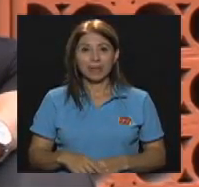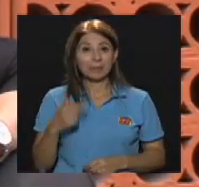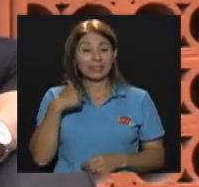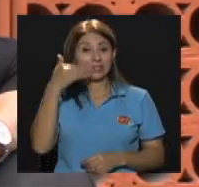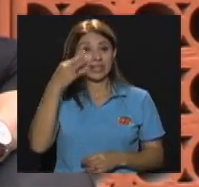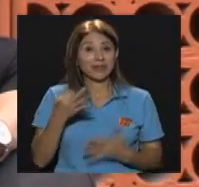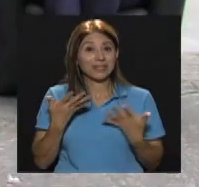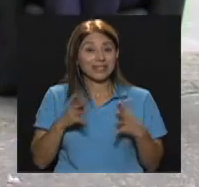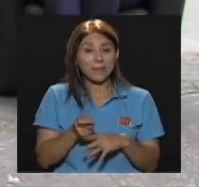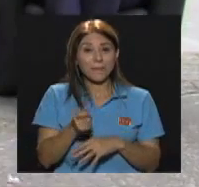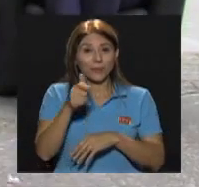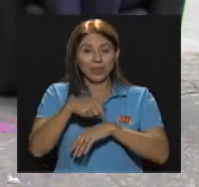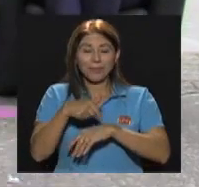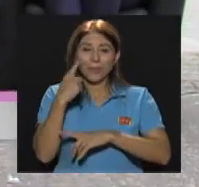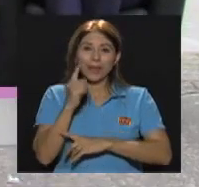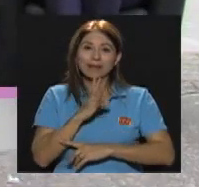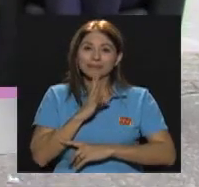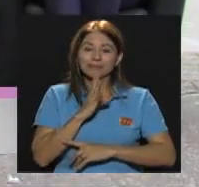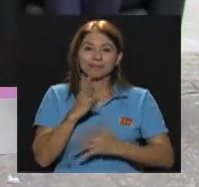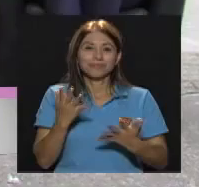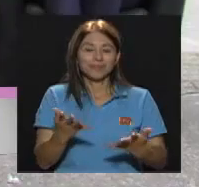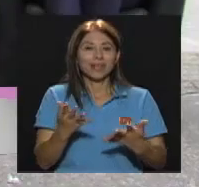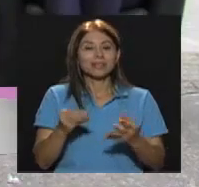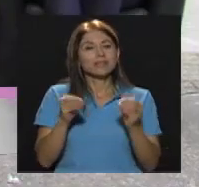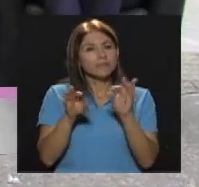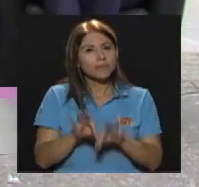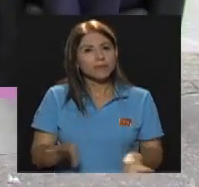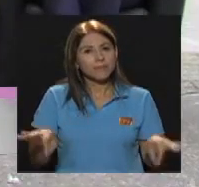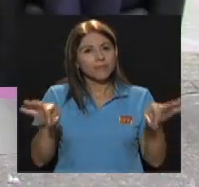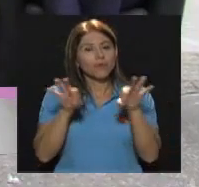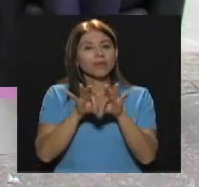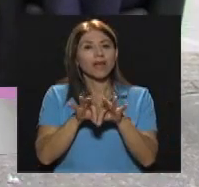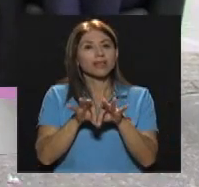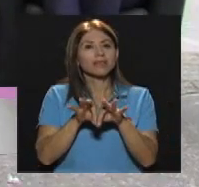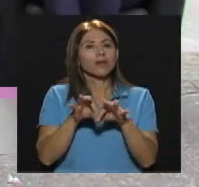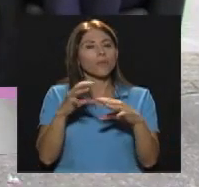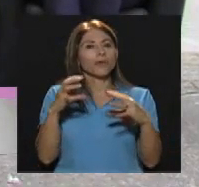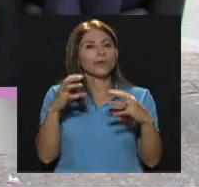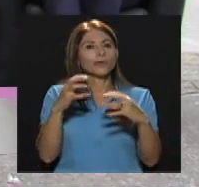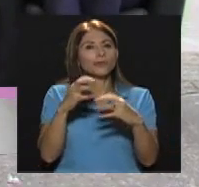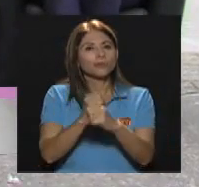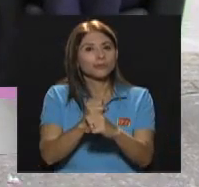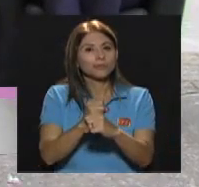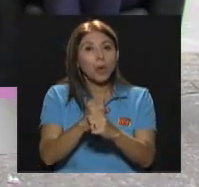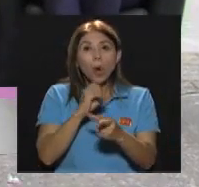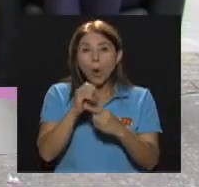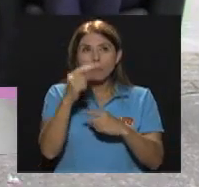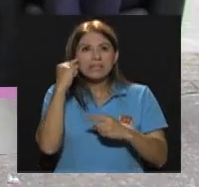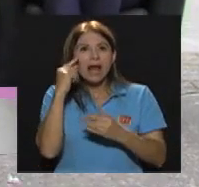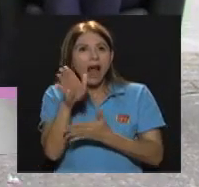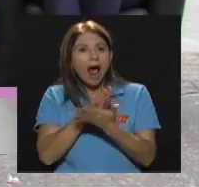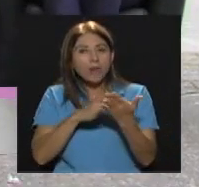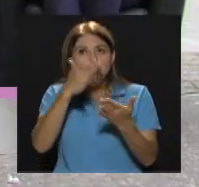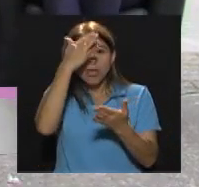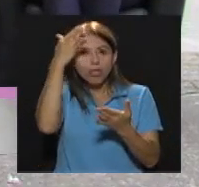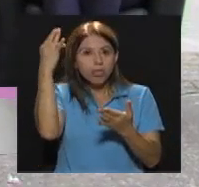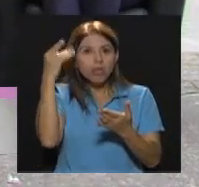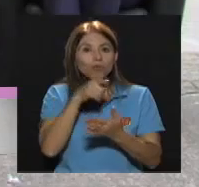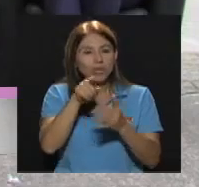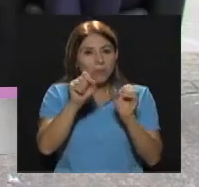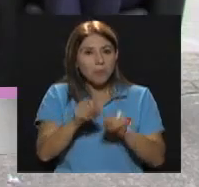quedan pocos minutos de esta conversación, doña Eugenia, y sería muy valioso recapitular, o bien si algo se nos escapó en esta conversación, que usted